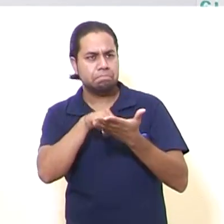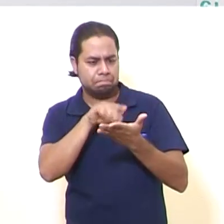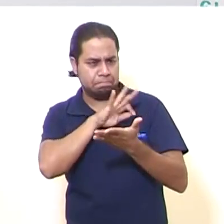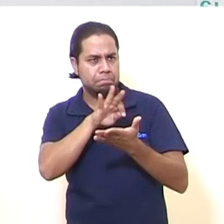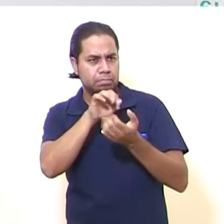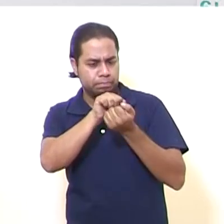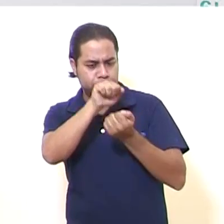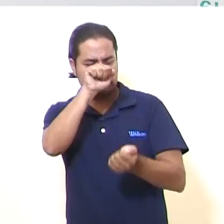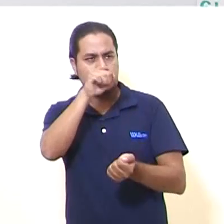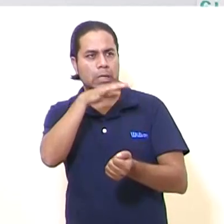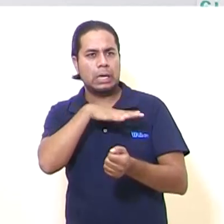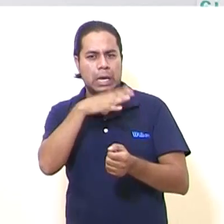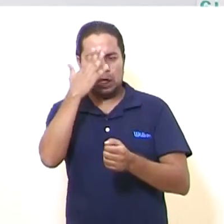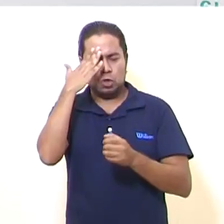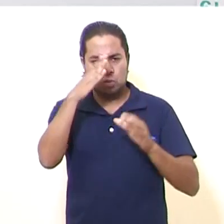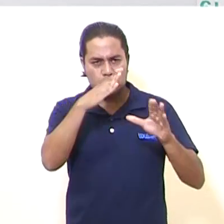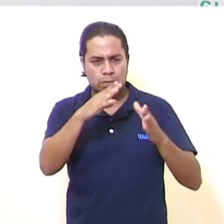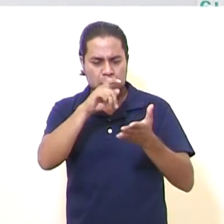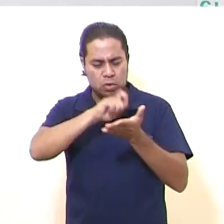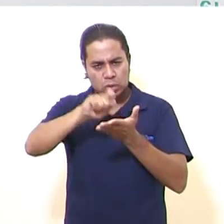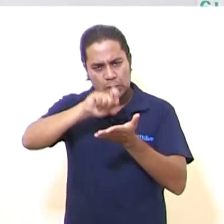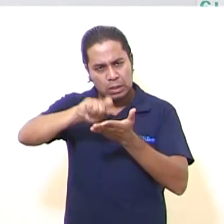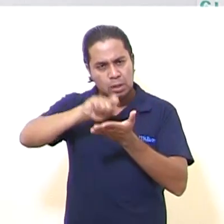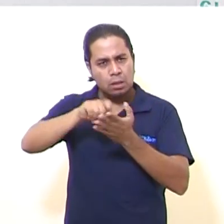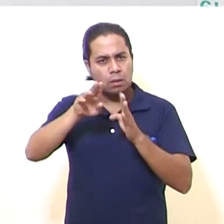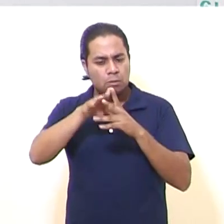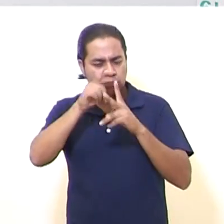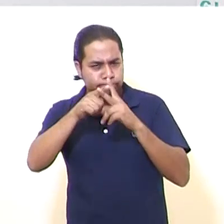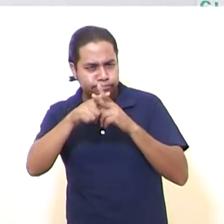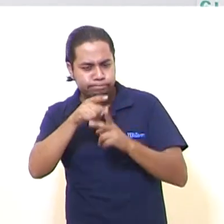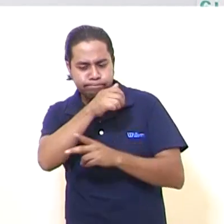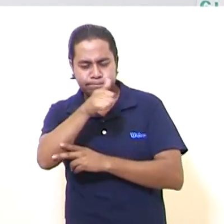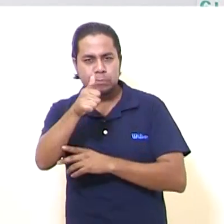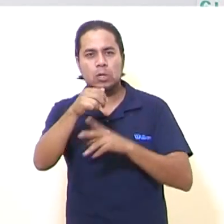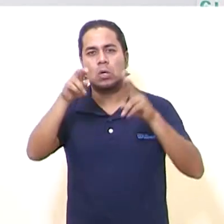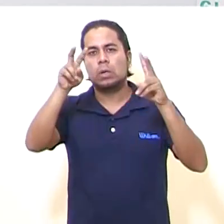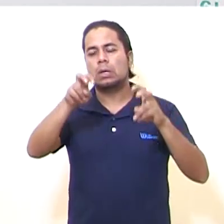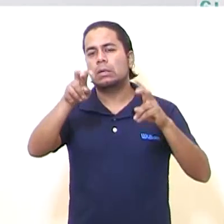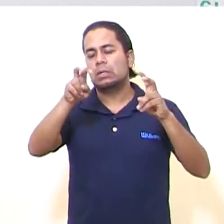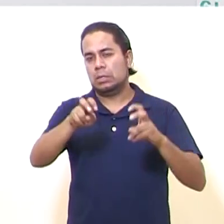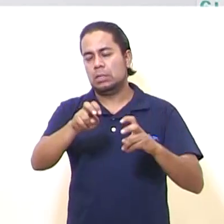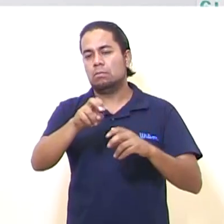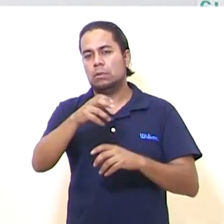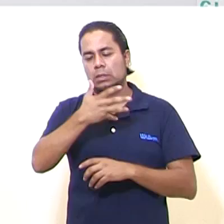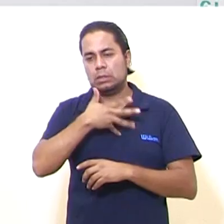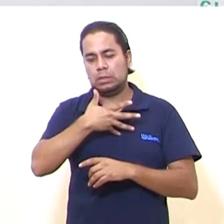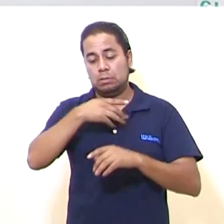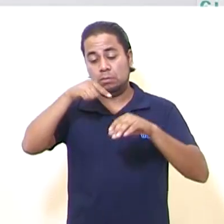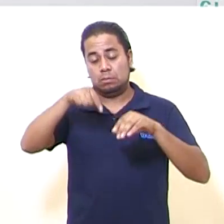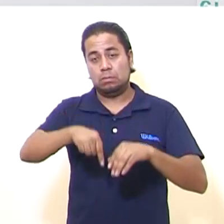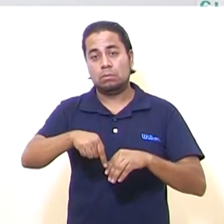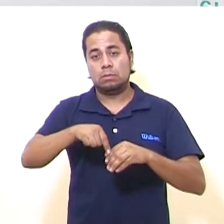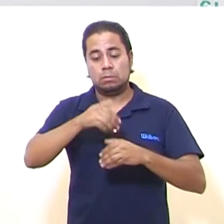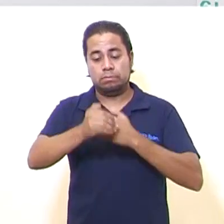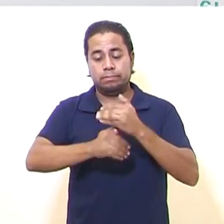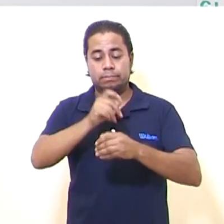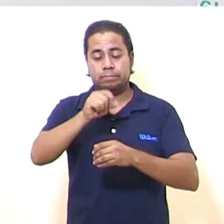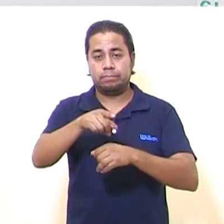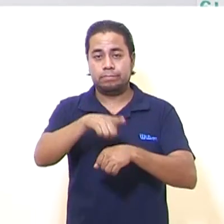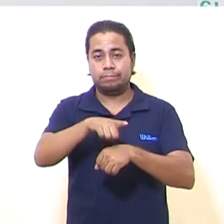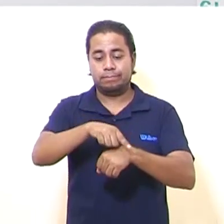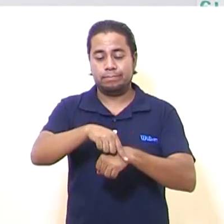encontrar reforzamientos y ejercicios sobre todos y cada uno de los temas que vamos abordando durante estos